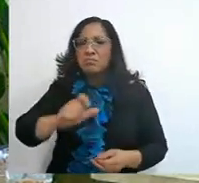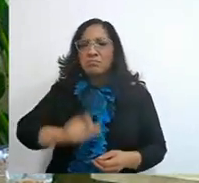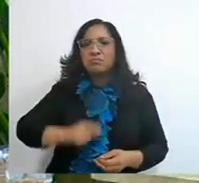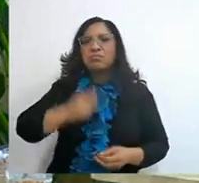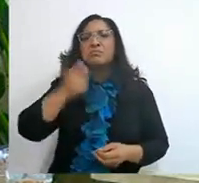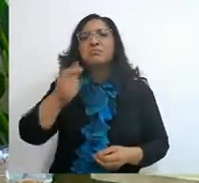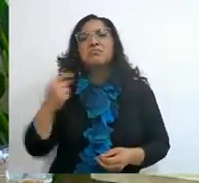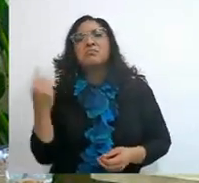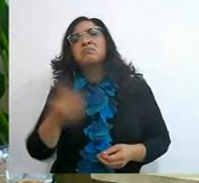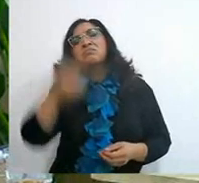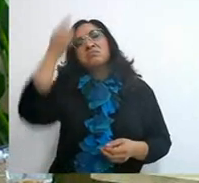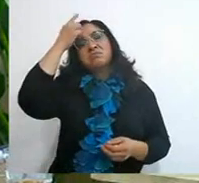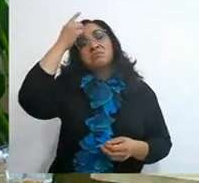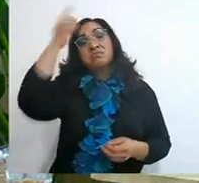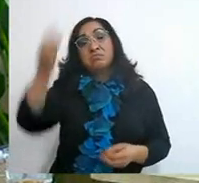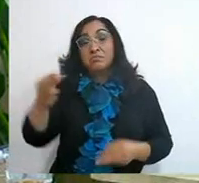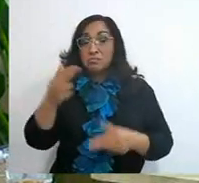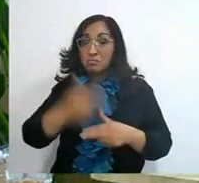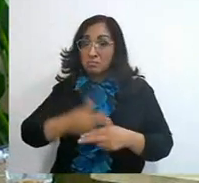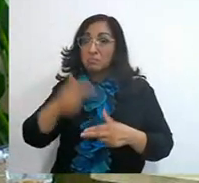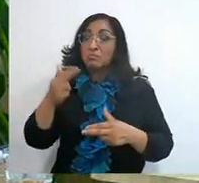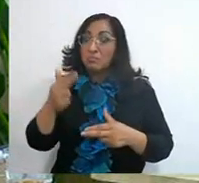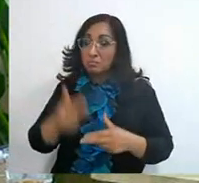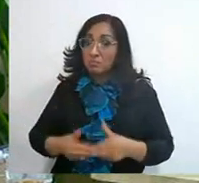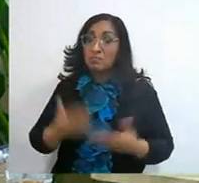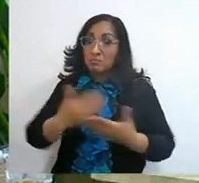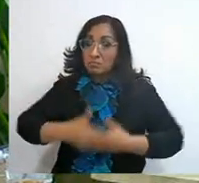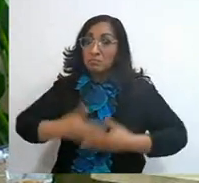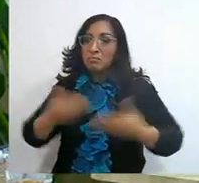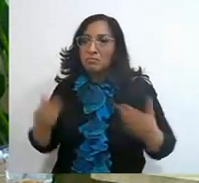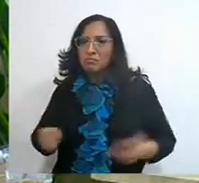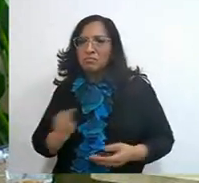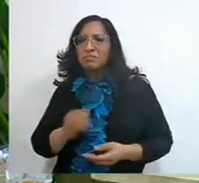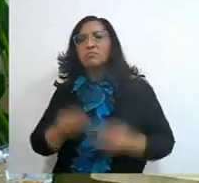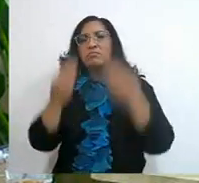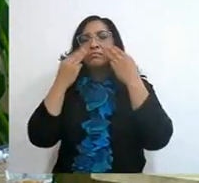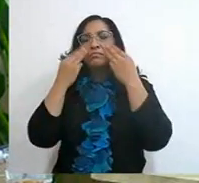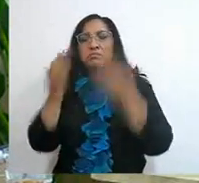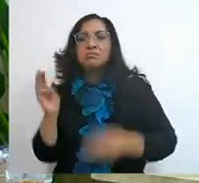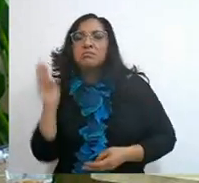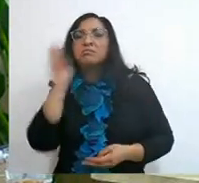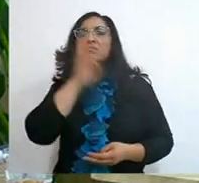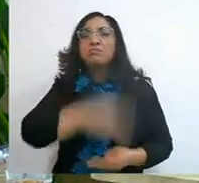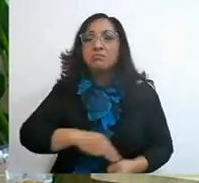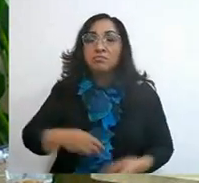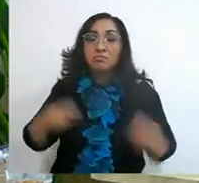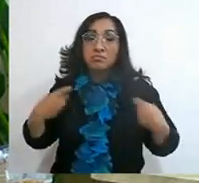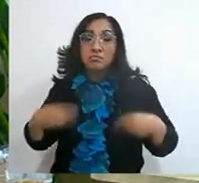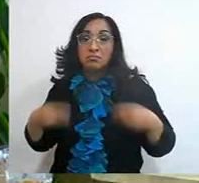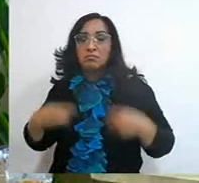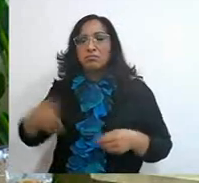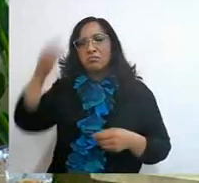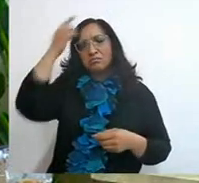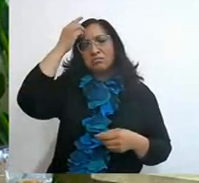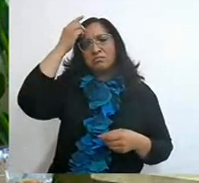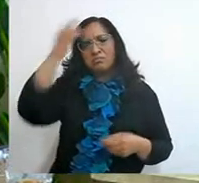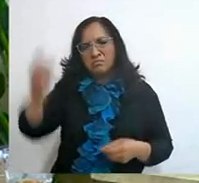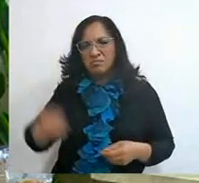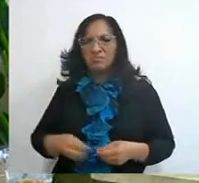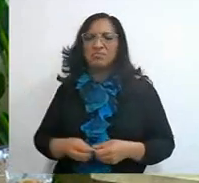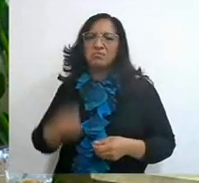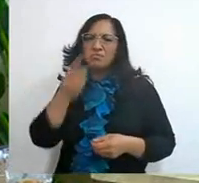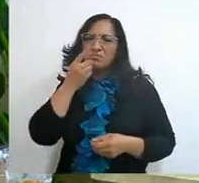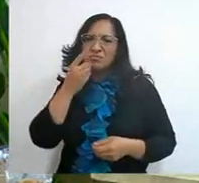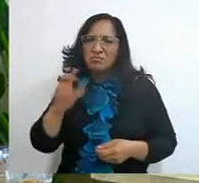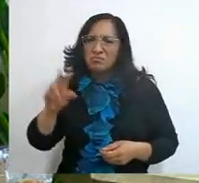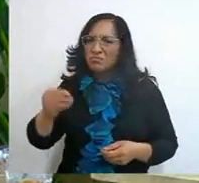es Dios. Hasta ese grado ha llegado el falso testimonio, hasta la persona de Dios, pervertir